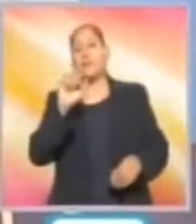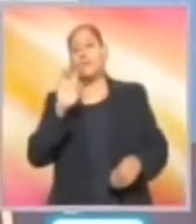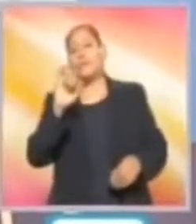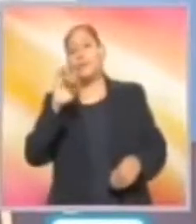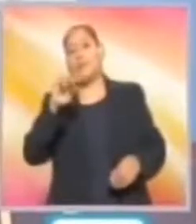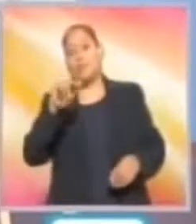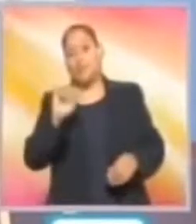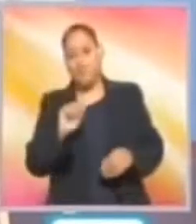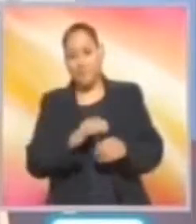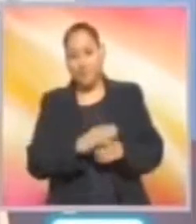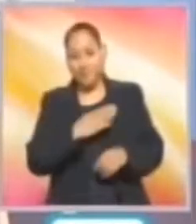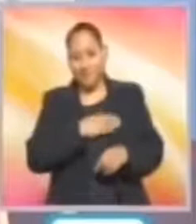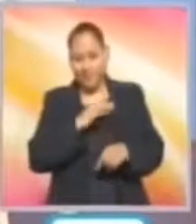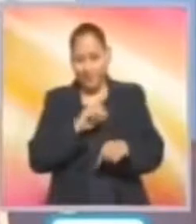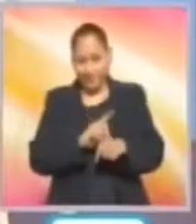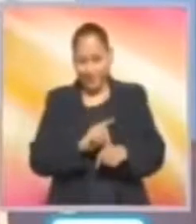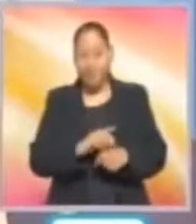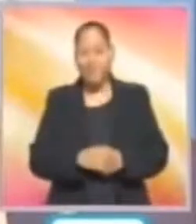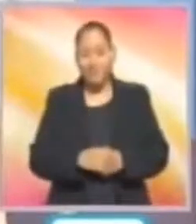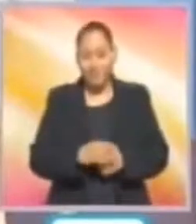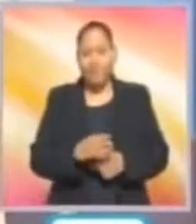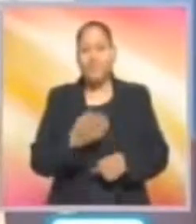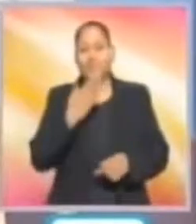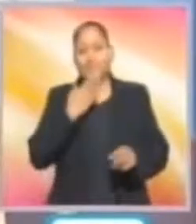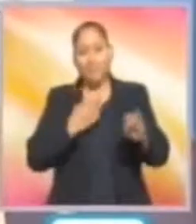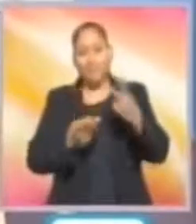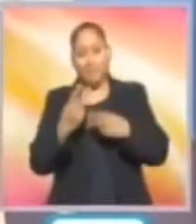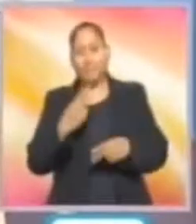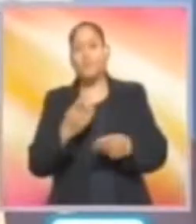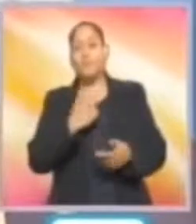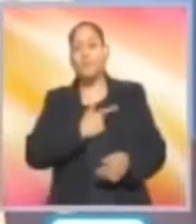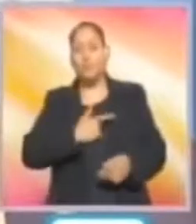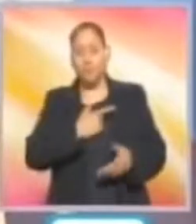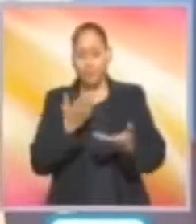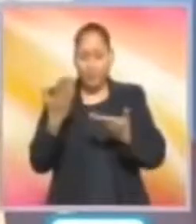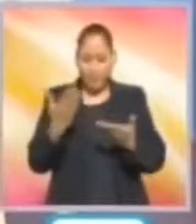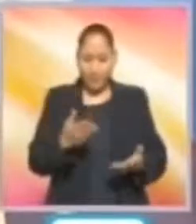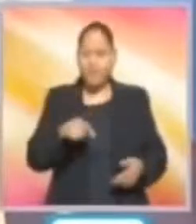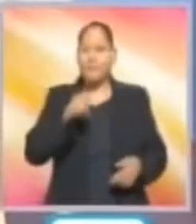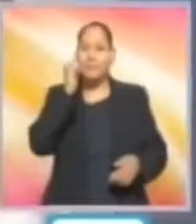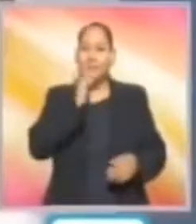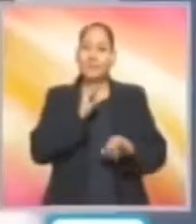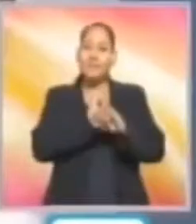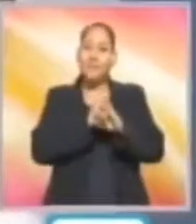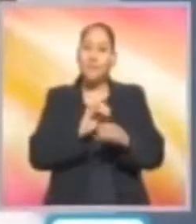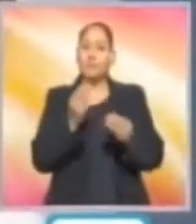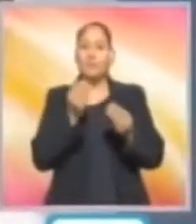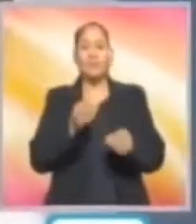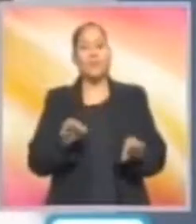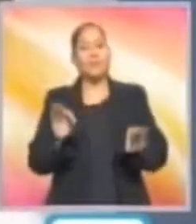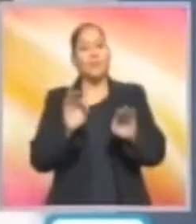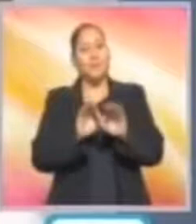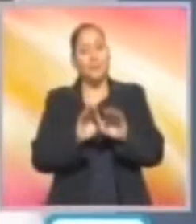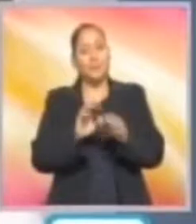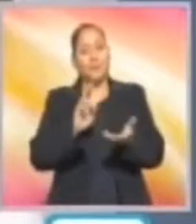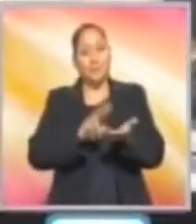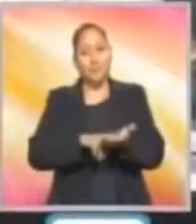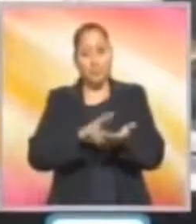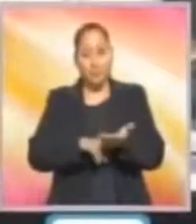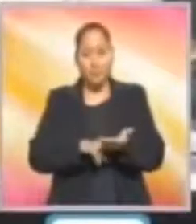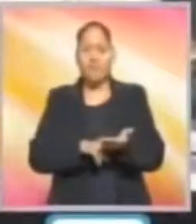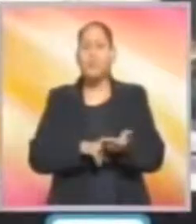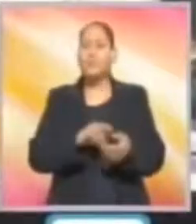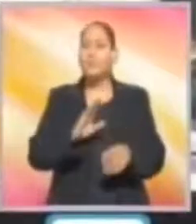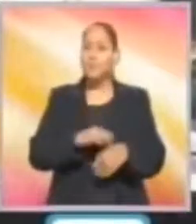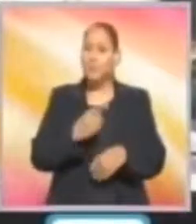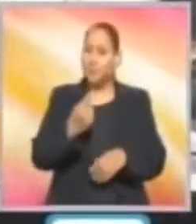Peralta. Buenos días. Hola, ¿qué tal? Comisionada, bienvenida. Muchas gracias. Es un gusto recibirte siempre con información sumamente útil, porque,